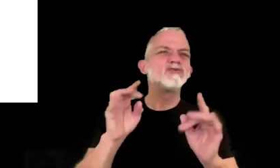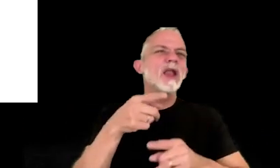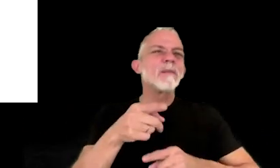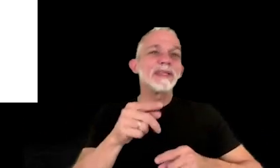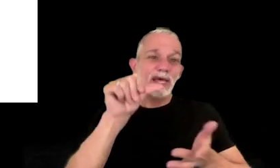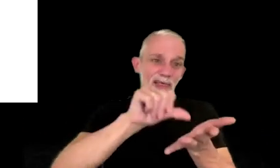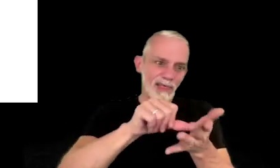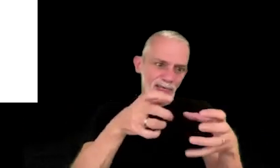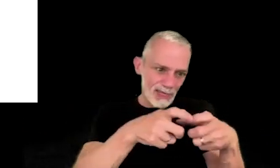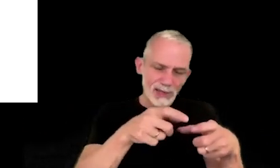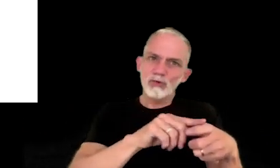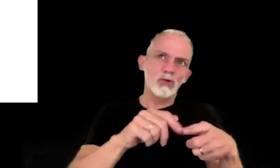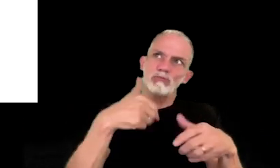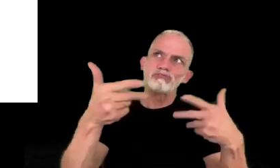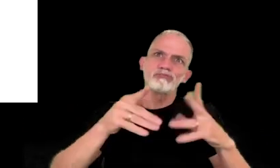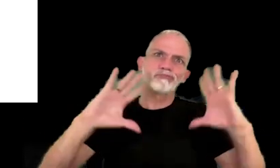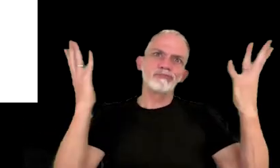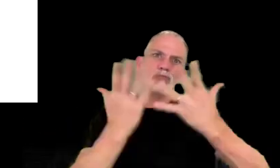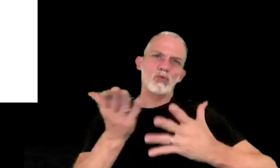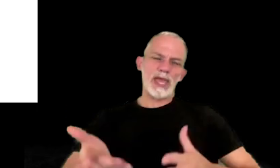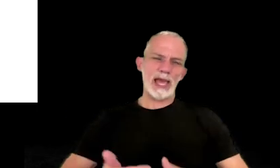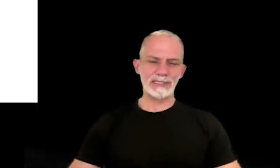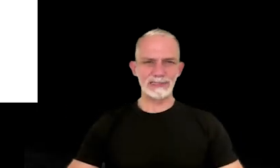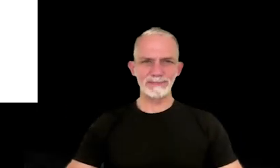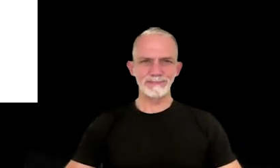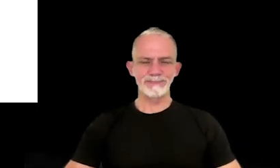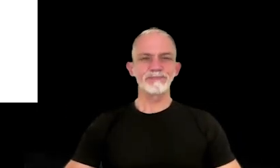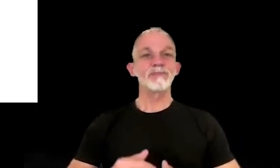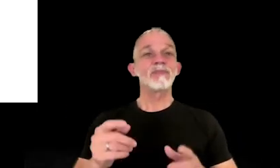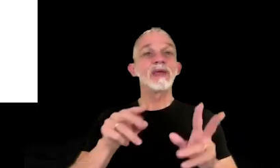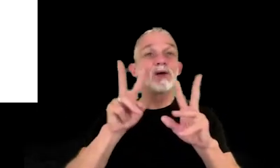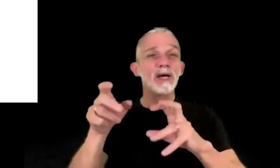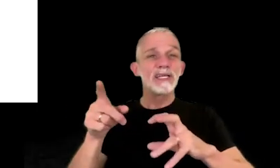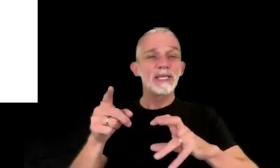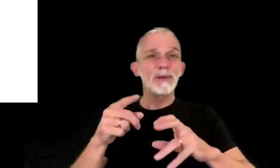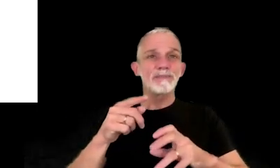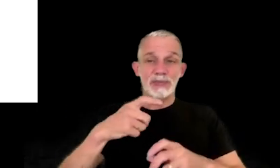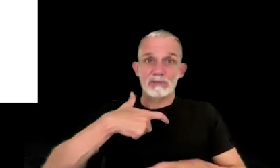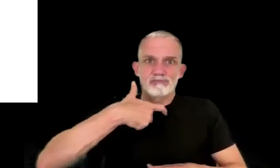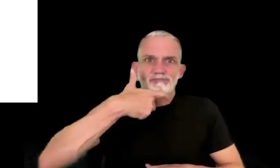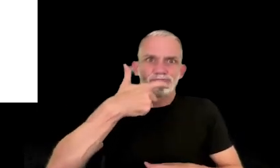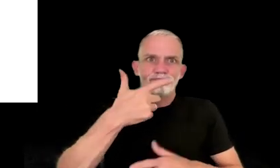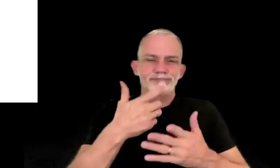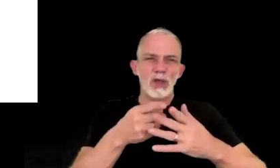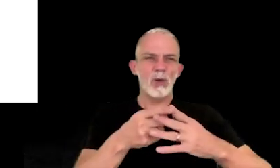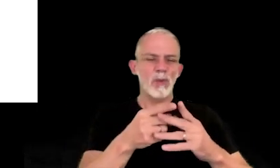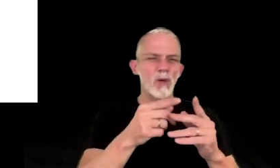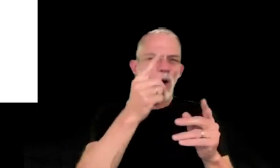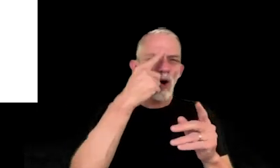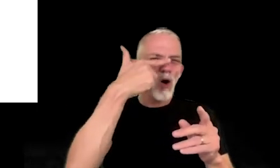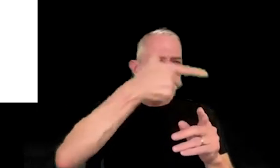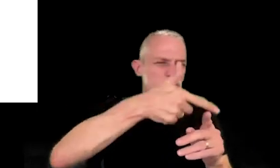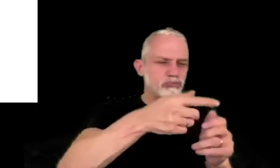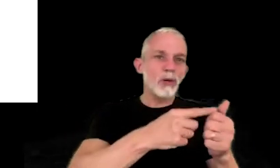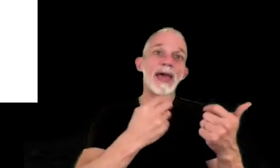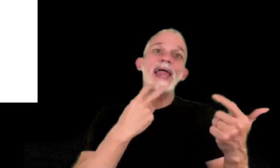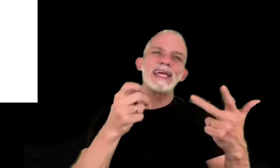sino que son de carácter global. En otros conceptos tenemos el calentamiento y procesamiento de ciertos combustibles, la